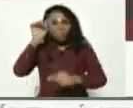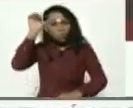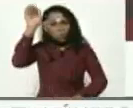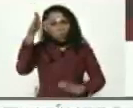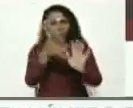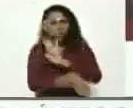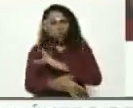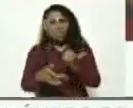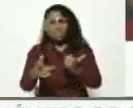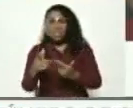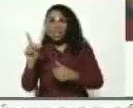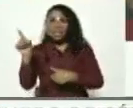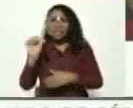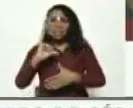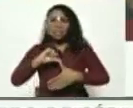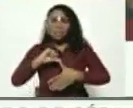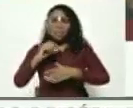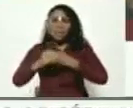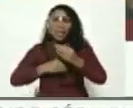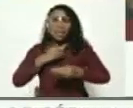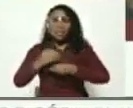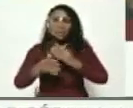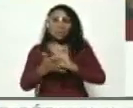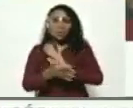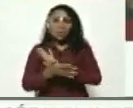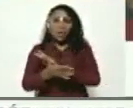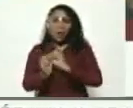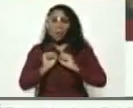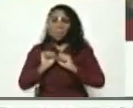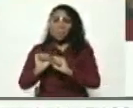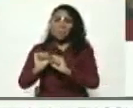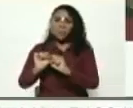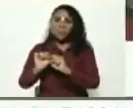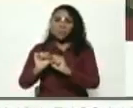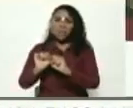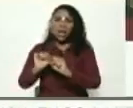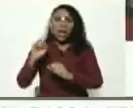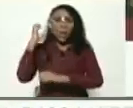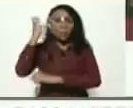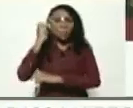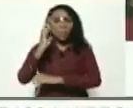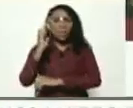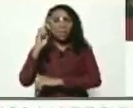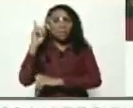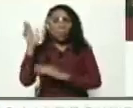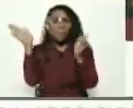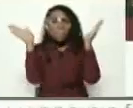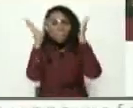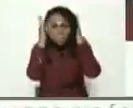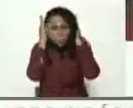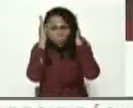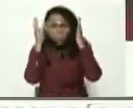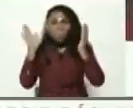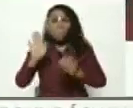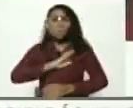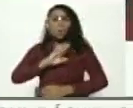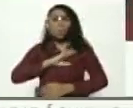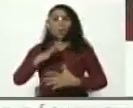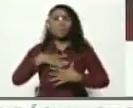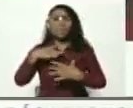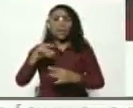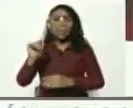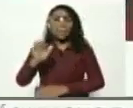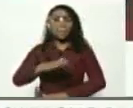un sudaca que se atrevió a recriminarle a la Europa su sordera ante su propio interés y ante